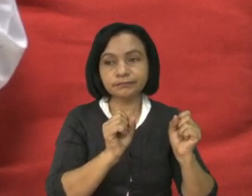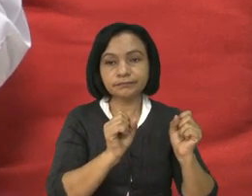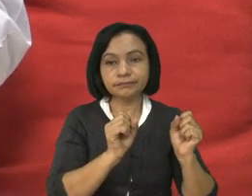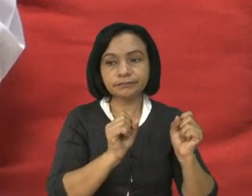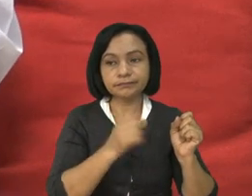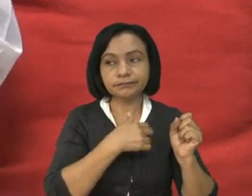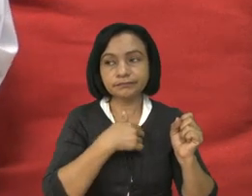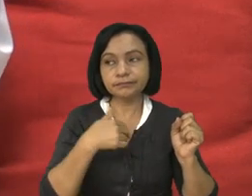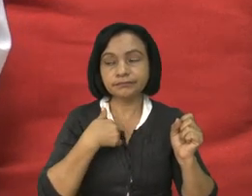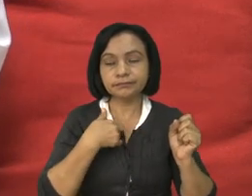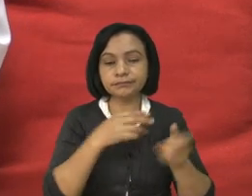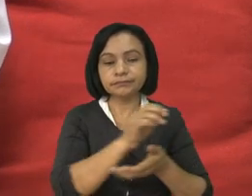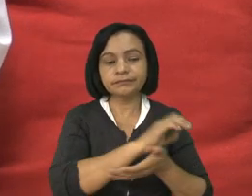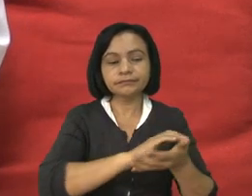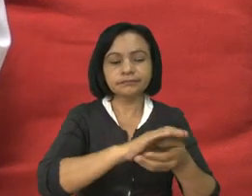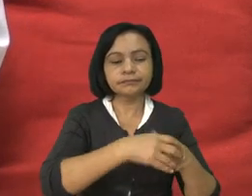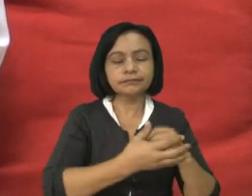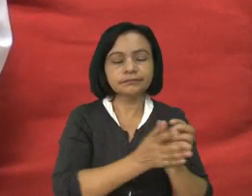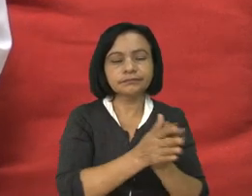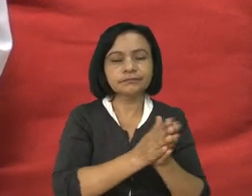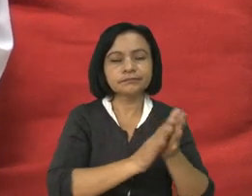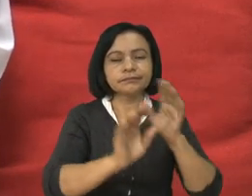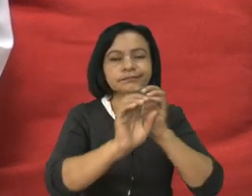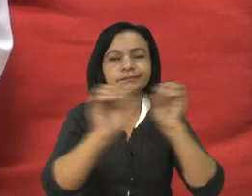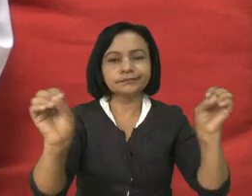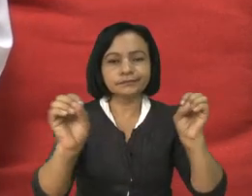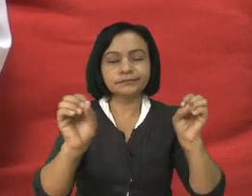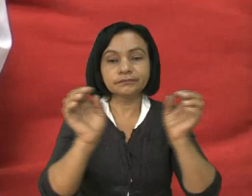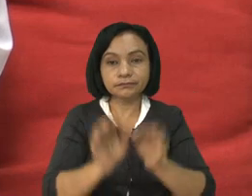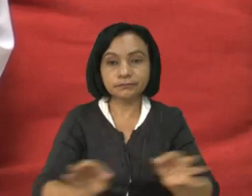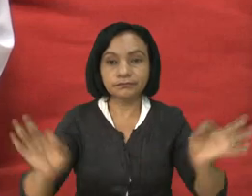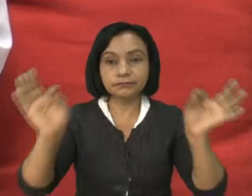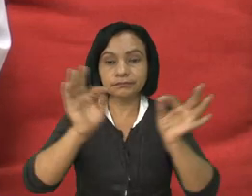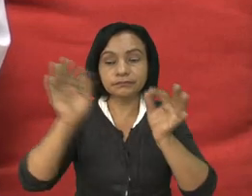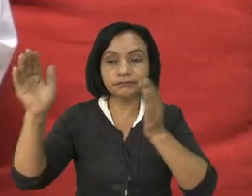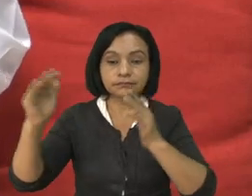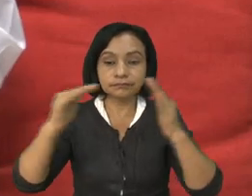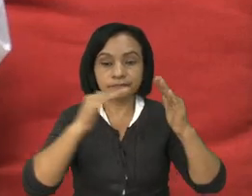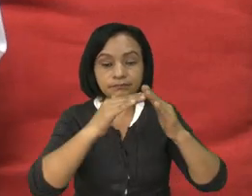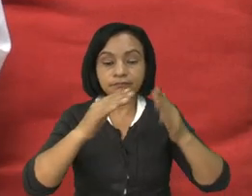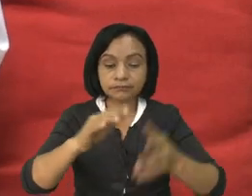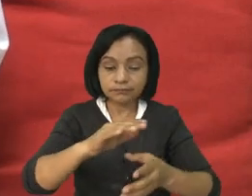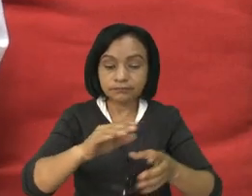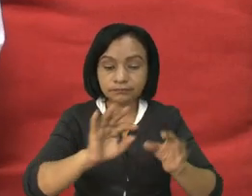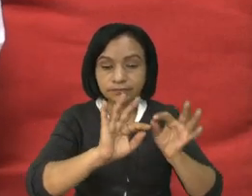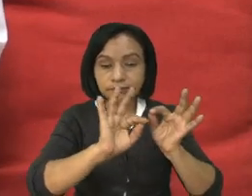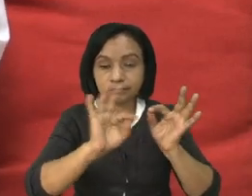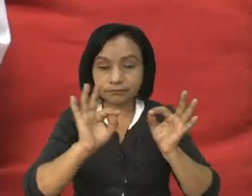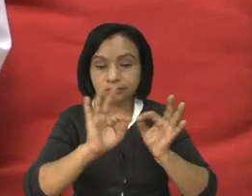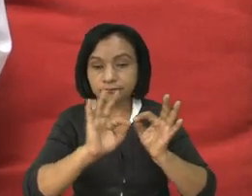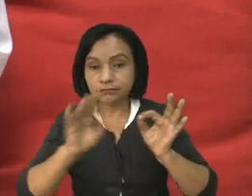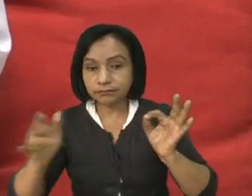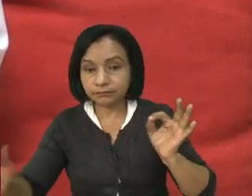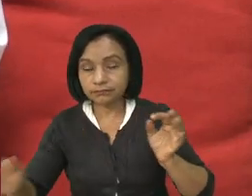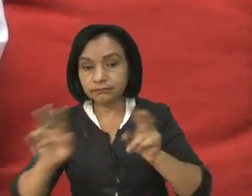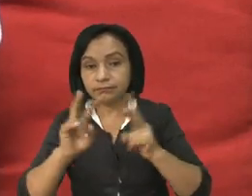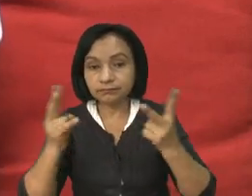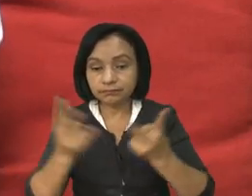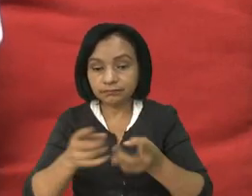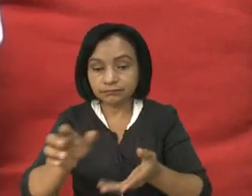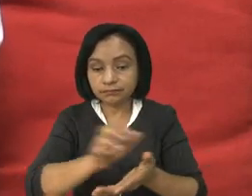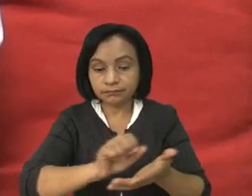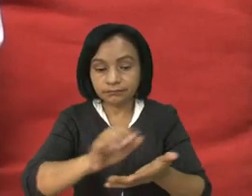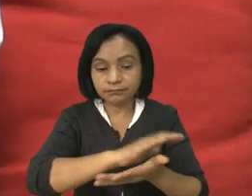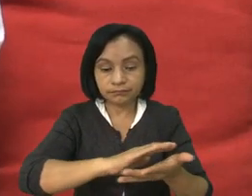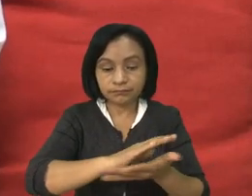y no hacemos el proceso de lavado. Es muy importante, inmediatamente que llegamos a nuestra casa, lavar las frutas, lavar las verduras